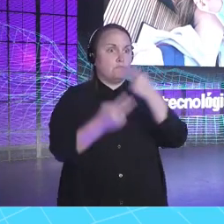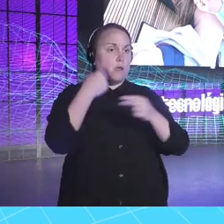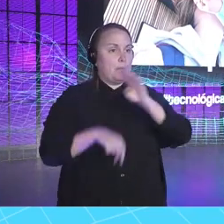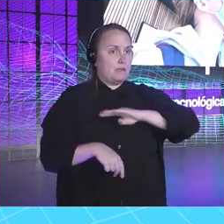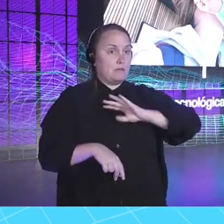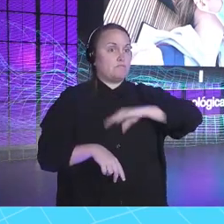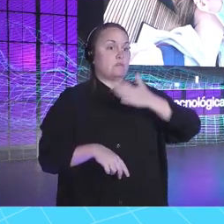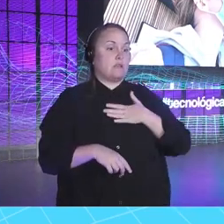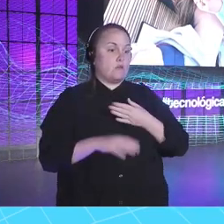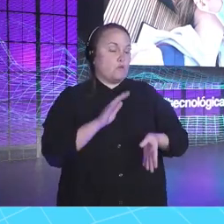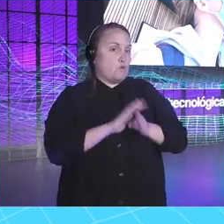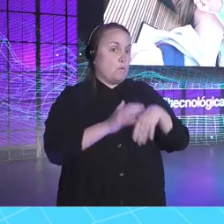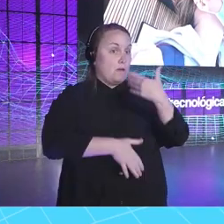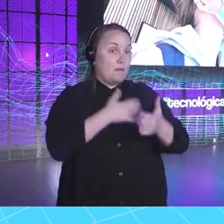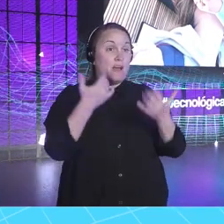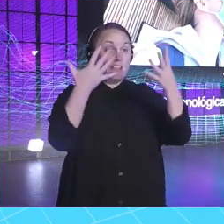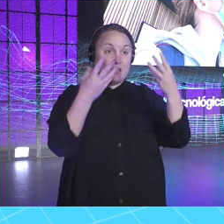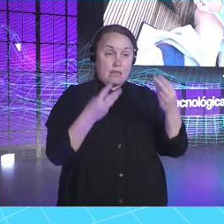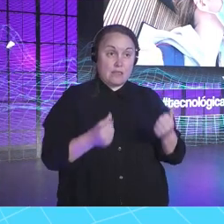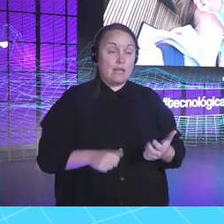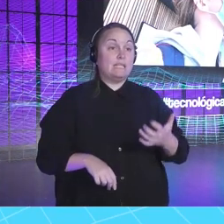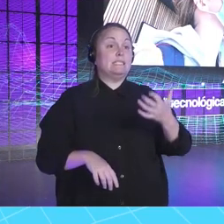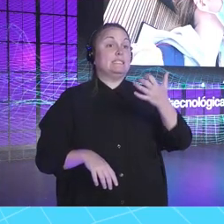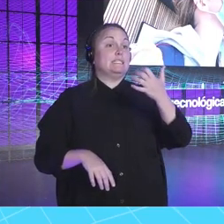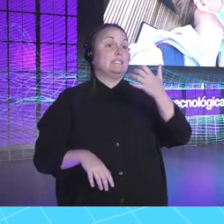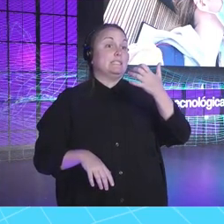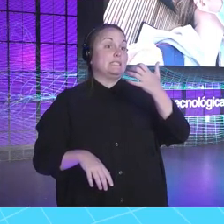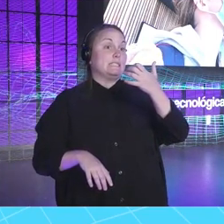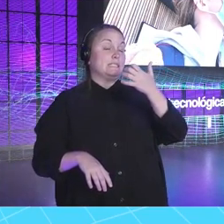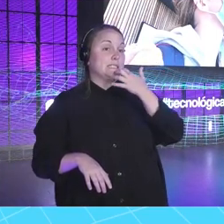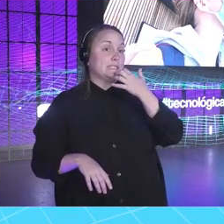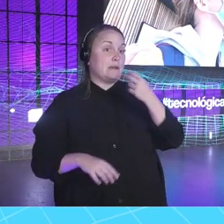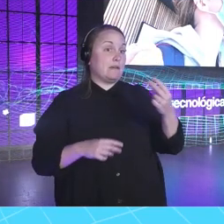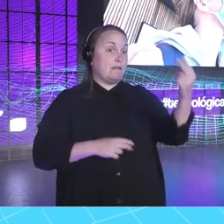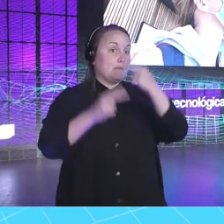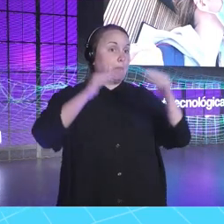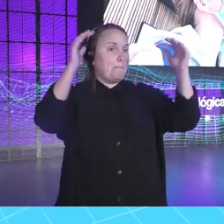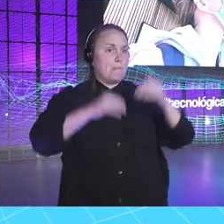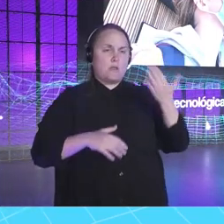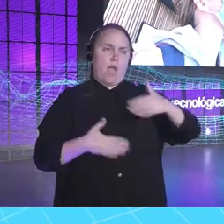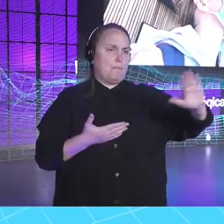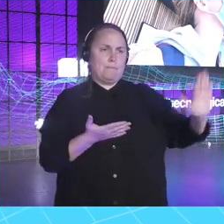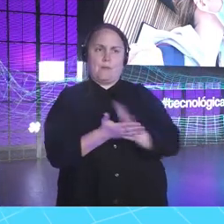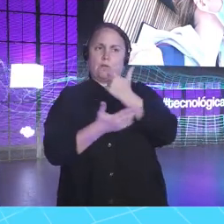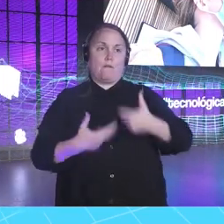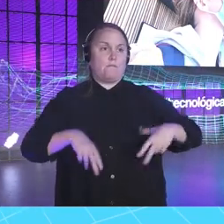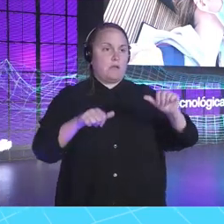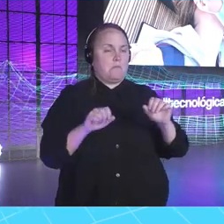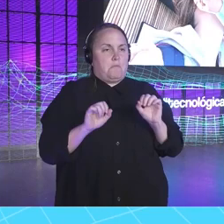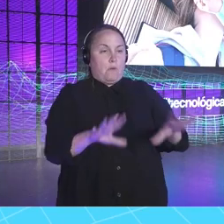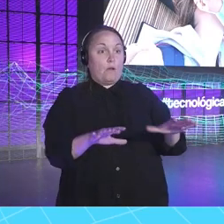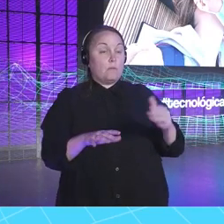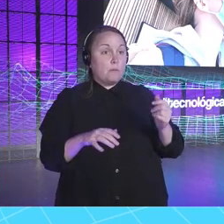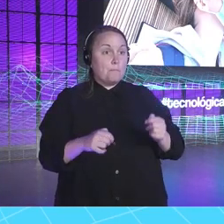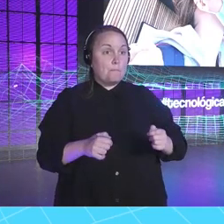otro vídeo pero durante 10 días pensé si lo ve menos gente hoy es que ya está ya caducado lo dejo de hacer y cada día lo veía más gente y más gente